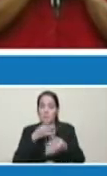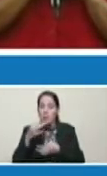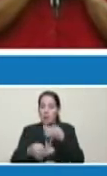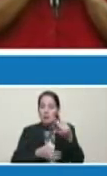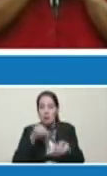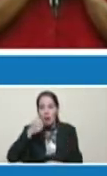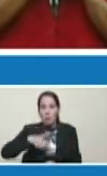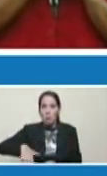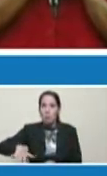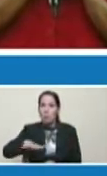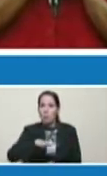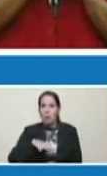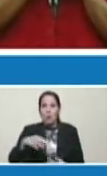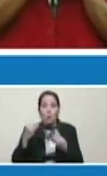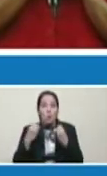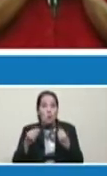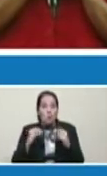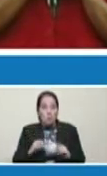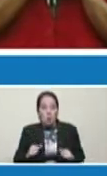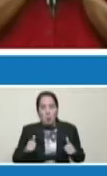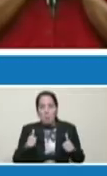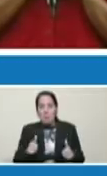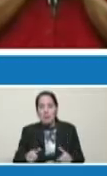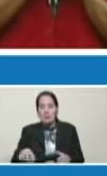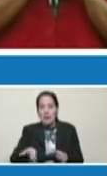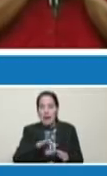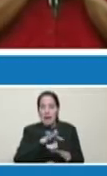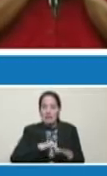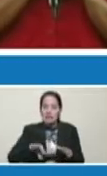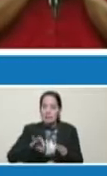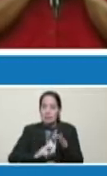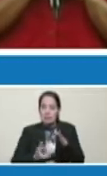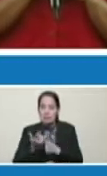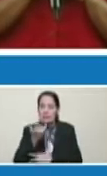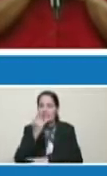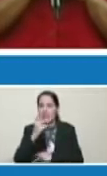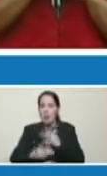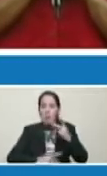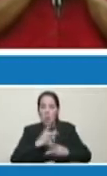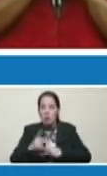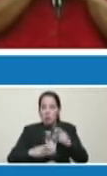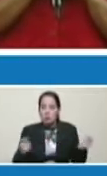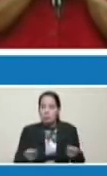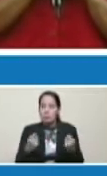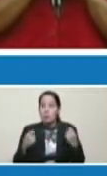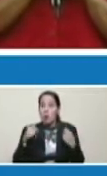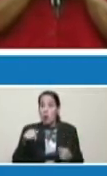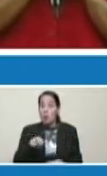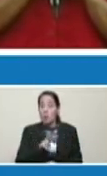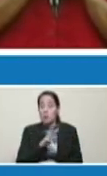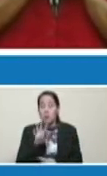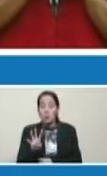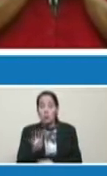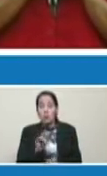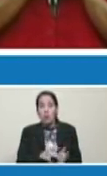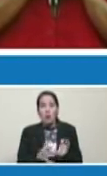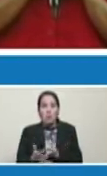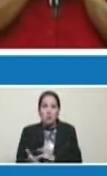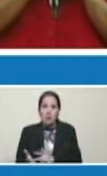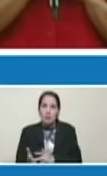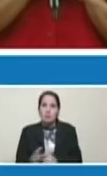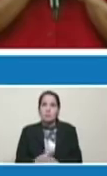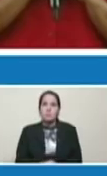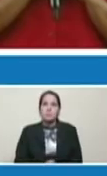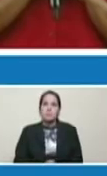cómo arranca este ciclo de siembras cómo arranca este ciclo productivo hoy 24 de abril querida gobernador